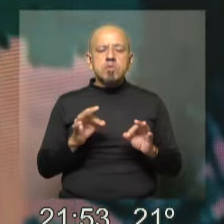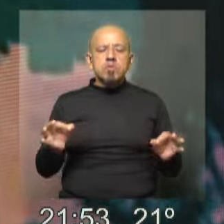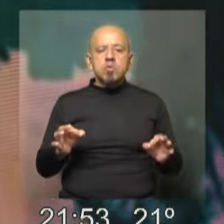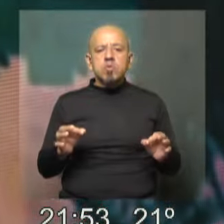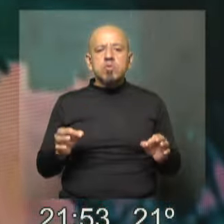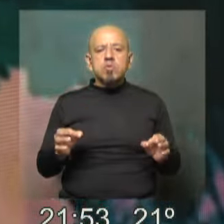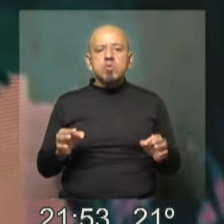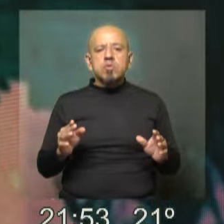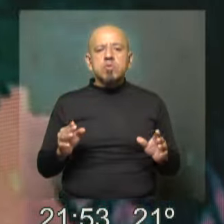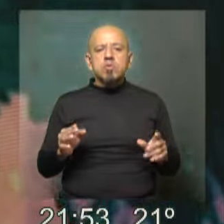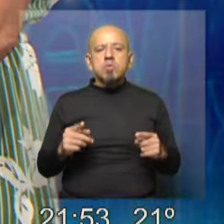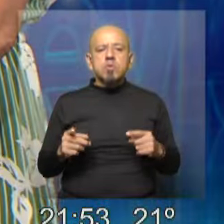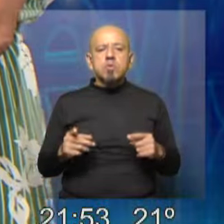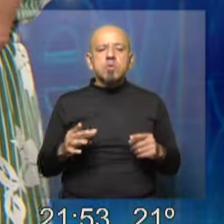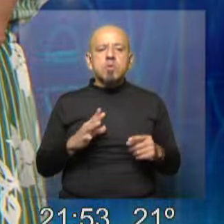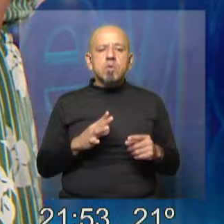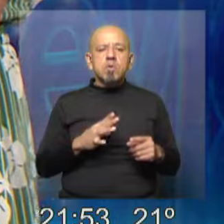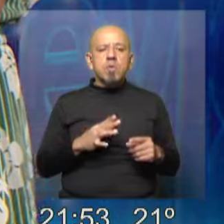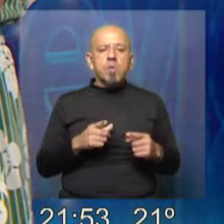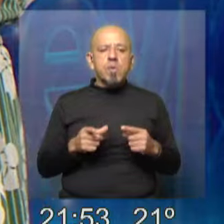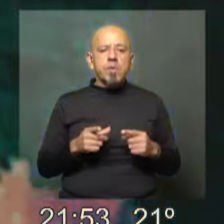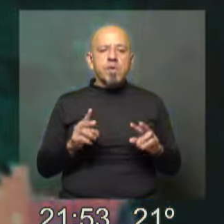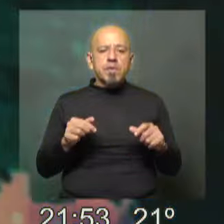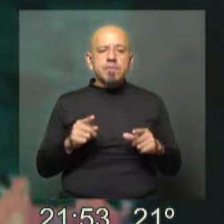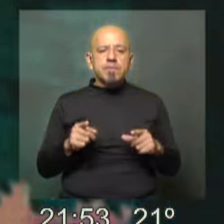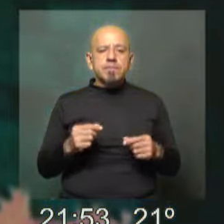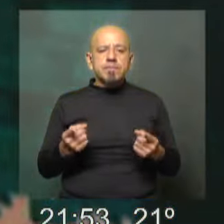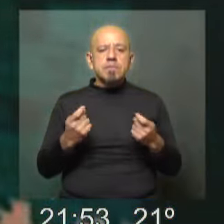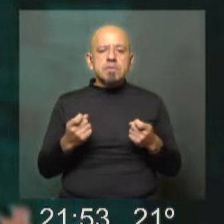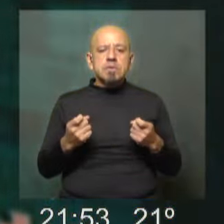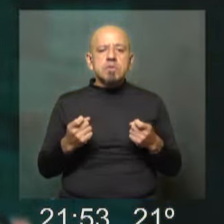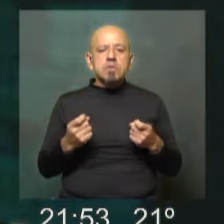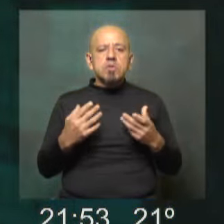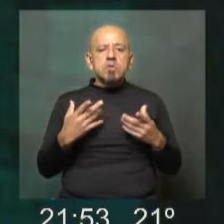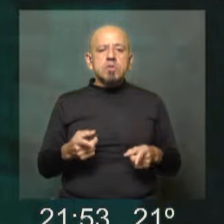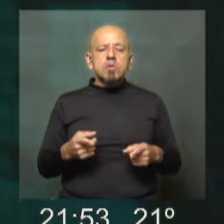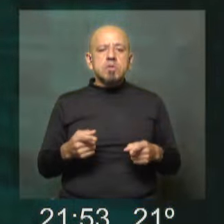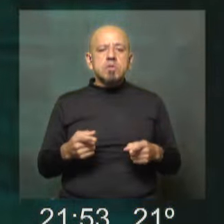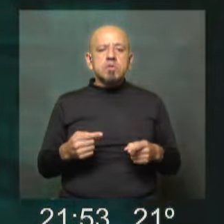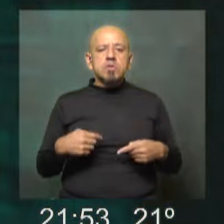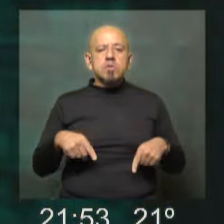o como... Estás muy metida con lo técnico. Sí, necesito yo quiero que suene esta batería así,